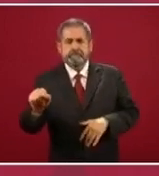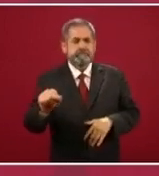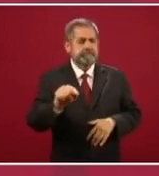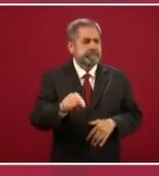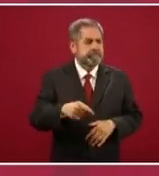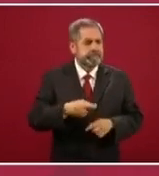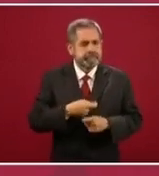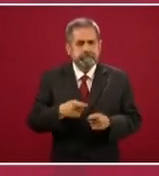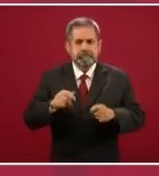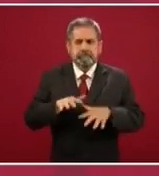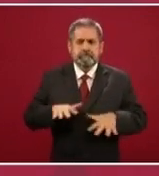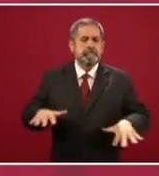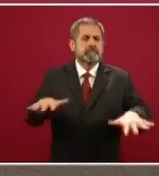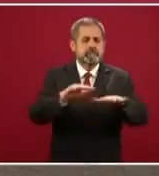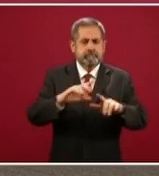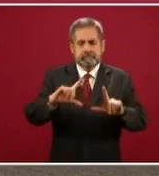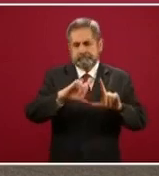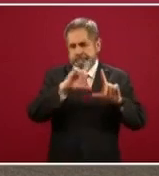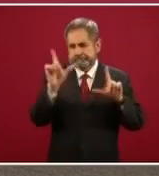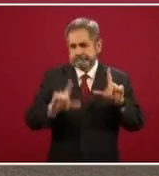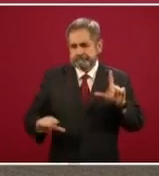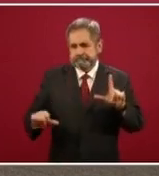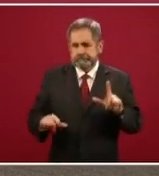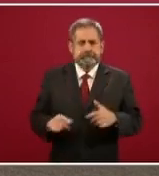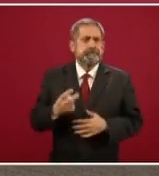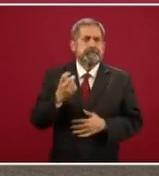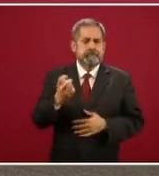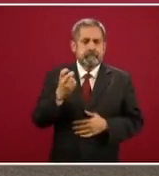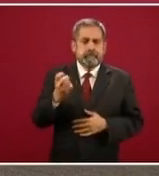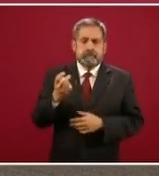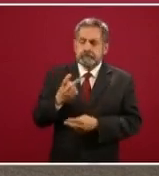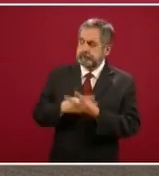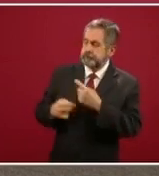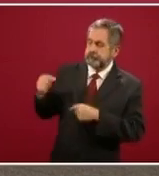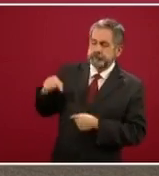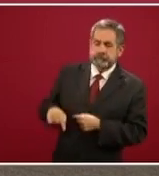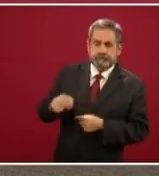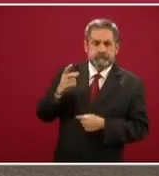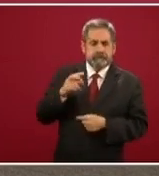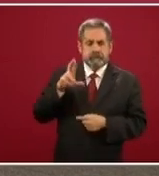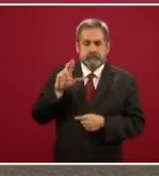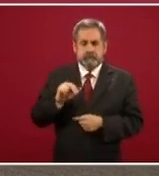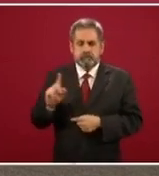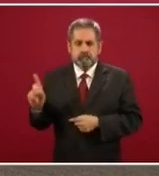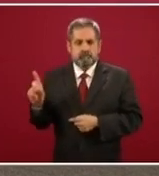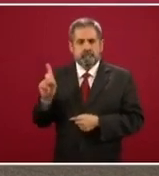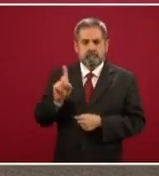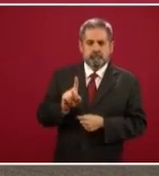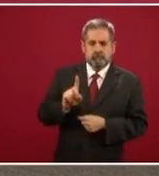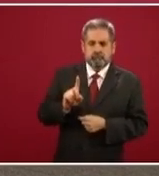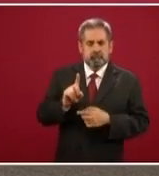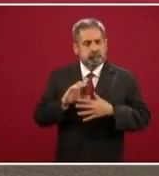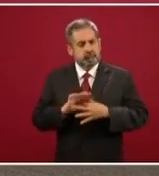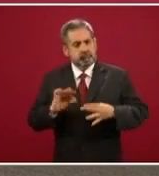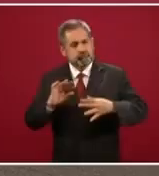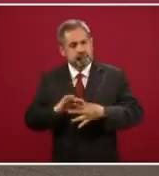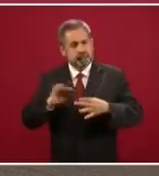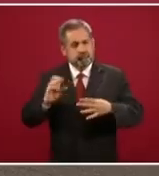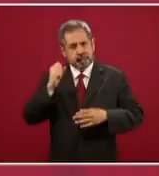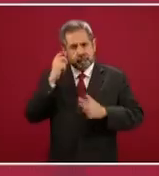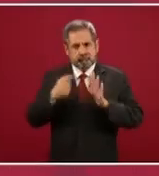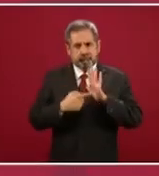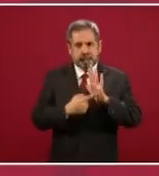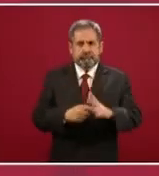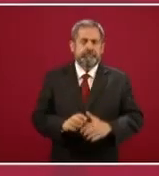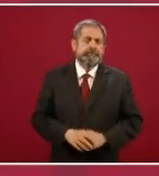todo el país. Por eso le pedimos a la doctora que hiciera la exposición. Pues